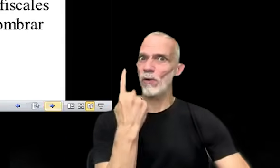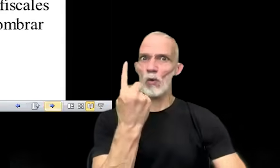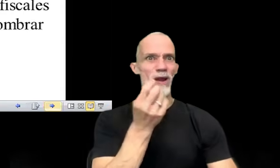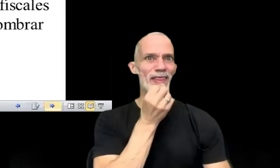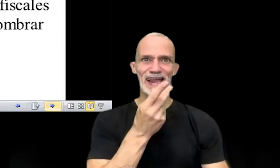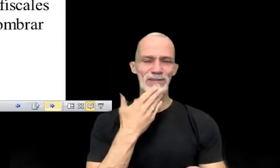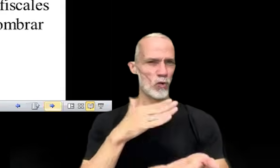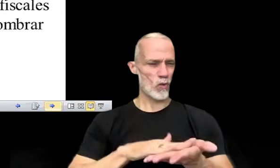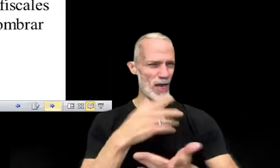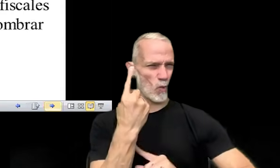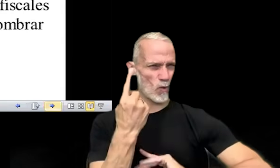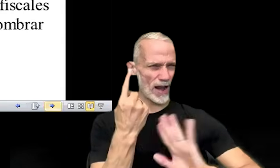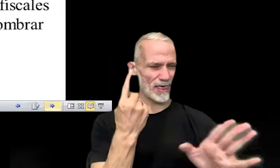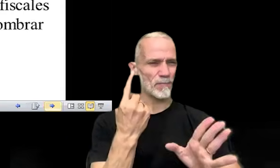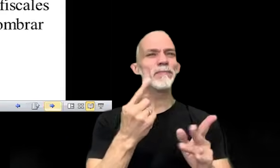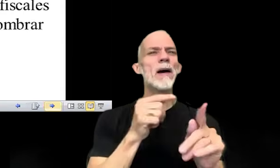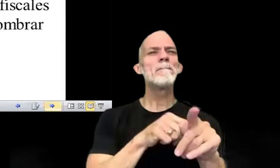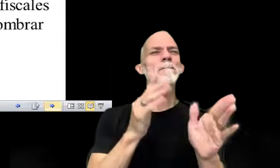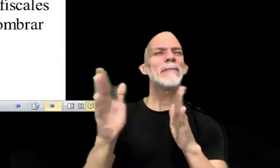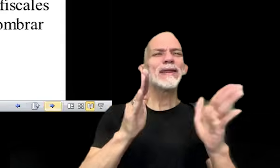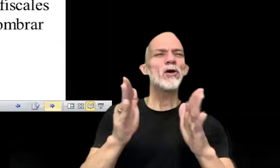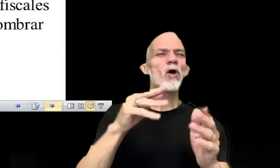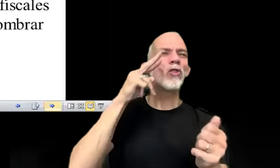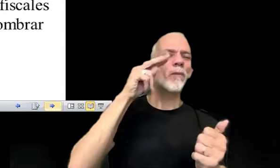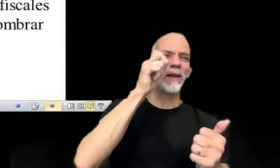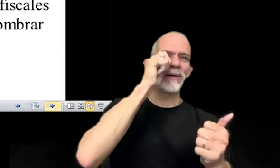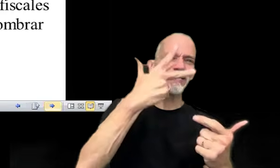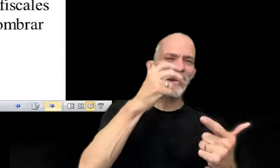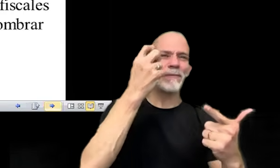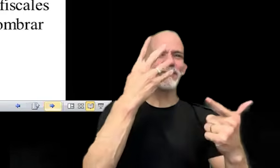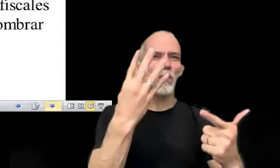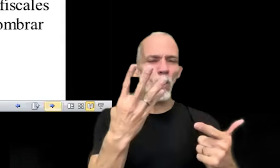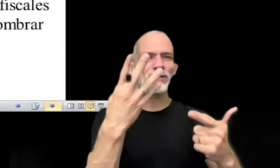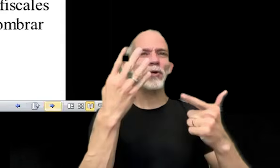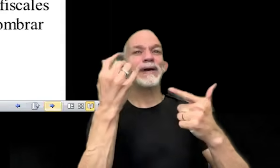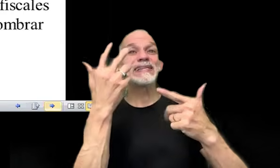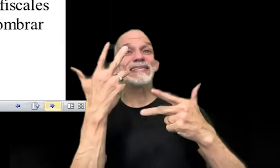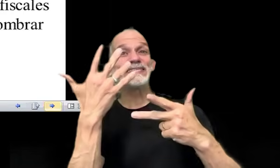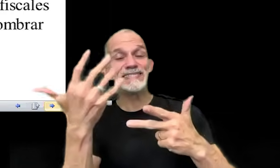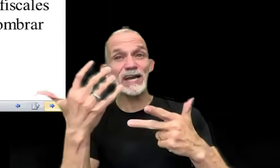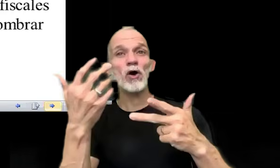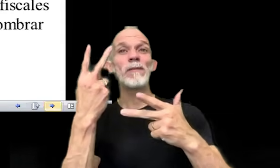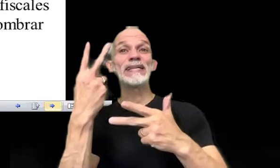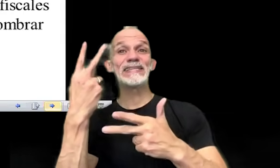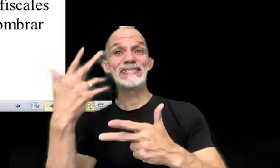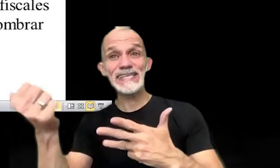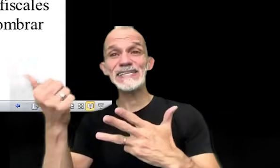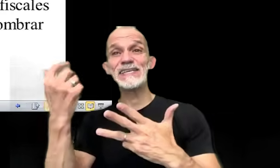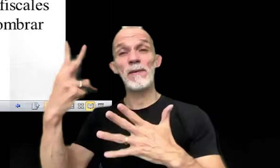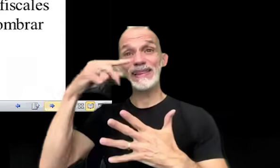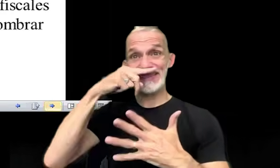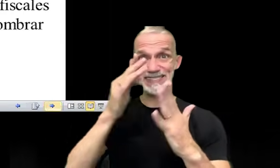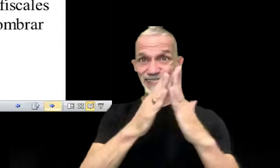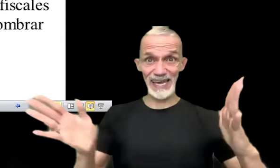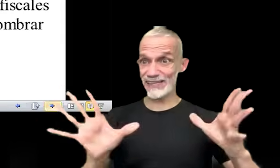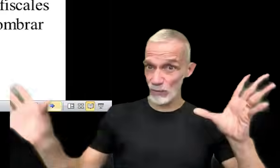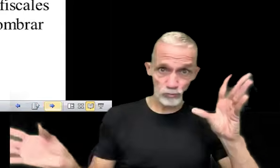sola declaración jurada los periodos 2023, 24, 25, 26 y